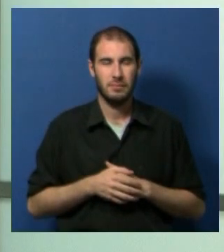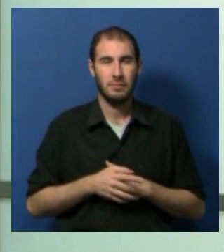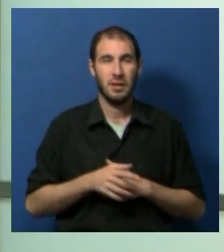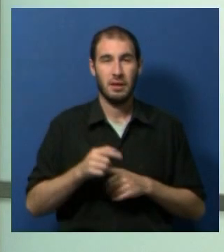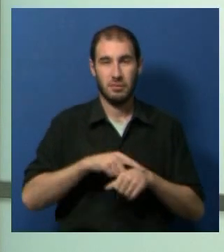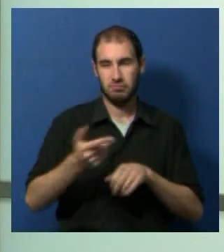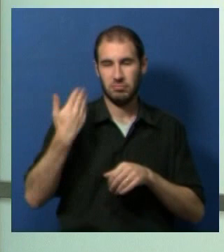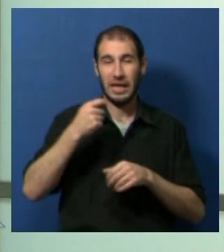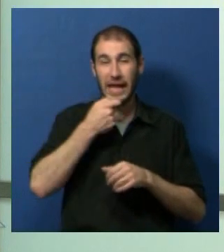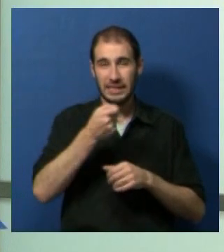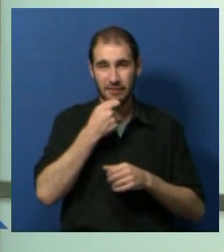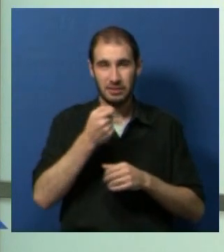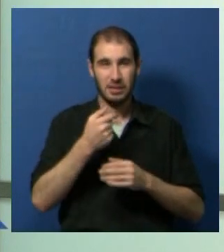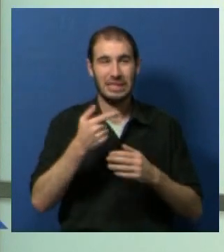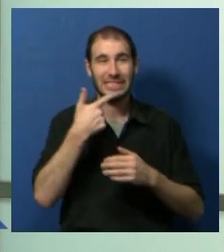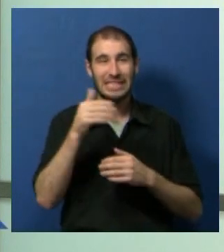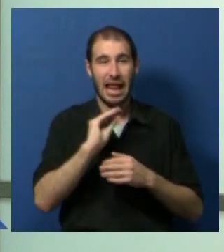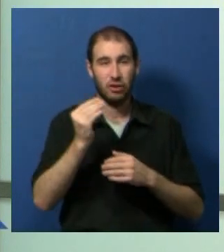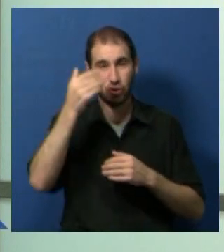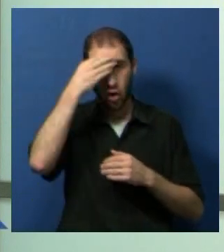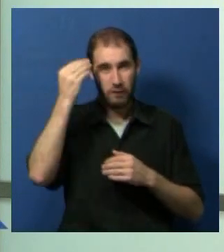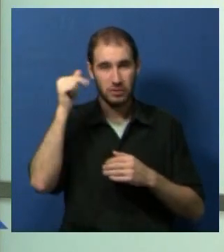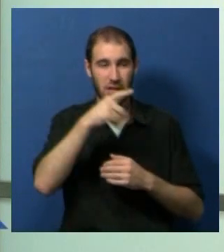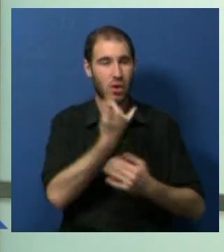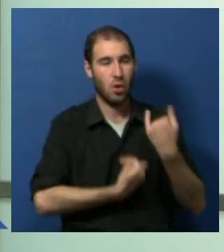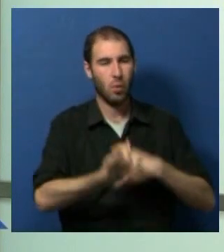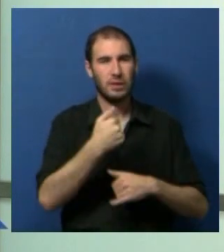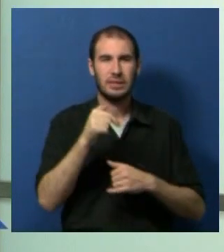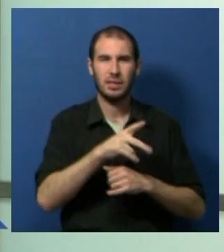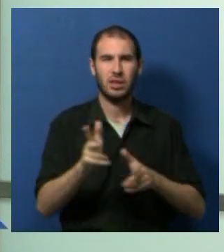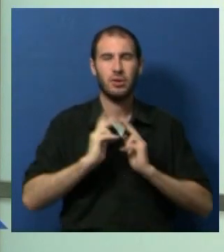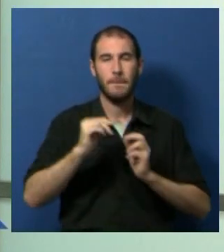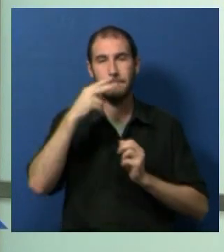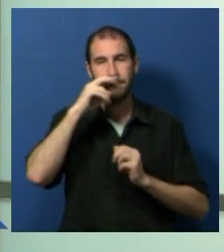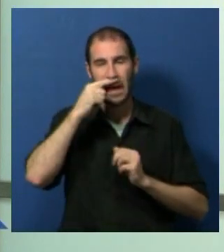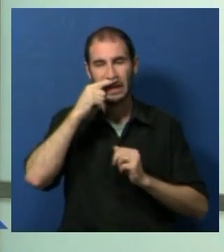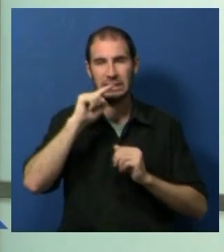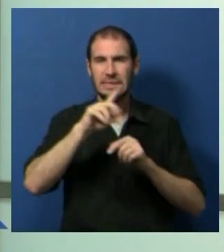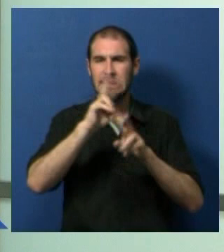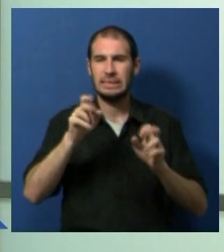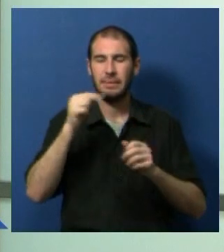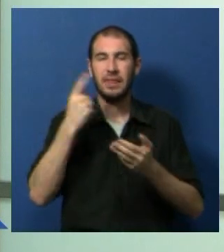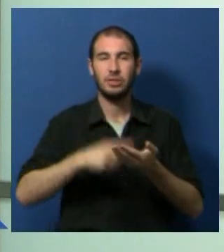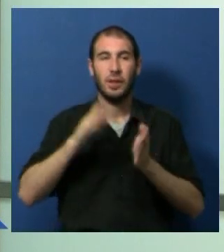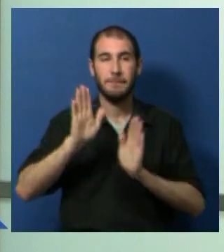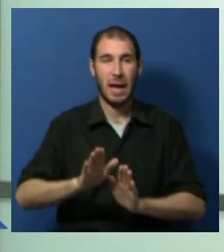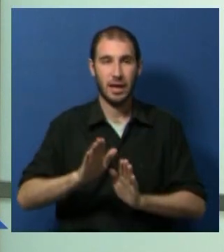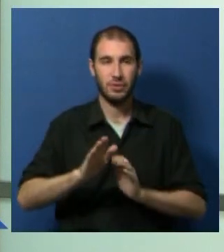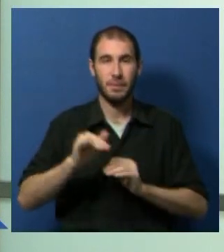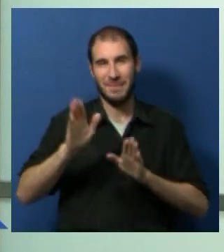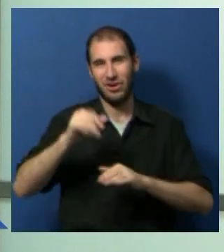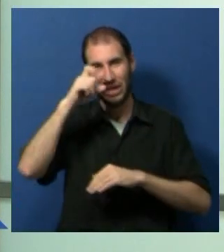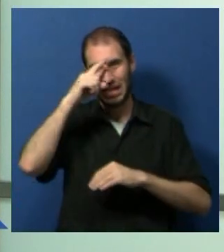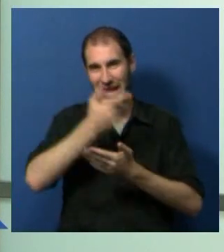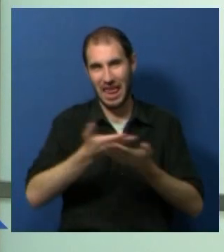Hace minutos, en la entrevista que manteníamos con el senador Julio Cobos, él manifestaba lo que había dicho Mauricio Macri con respecto a la medida de fuerza, este paro